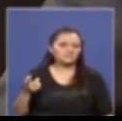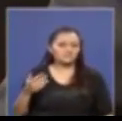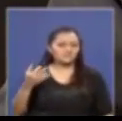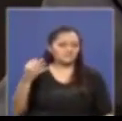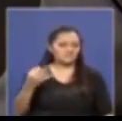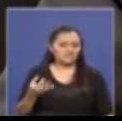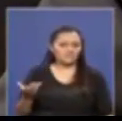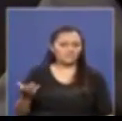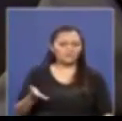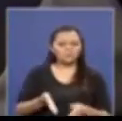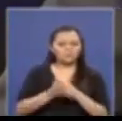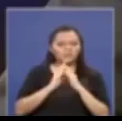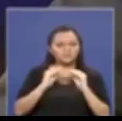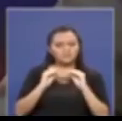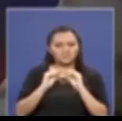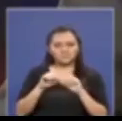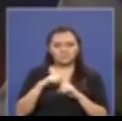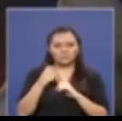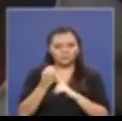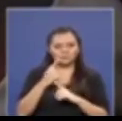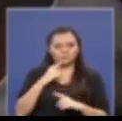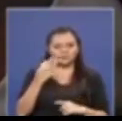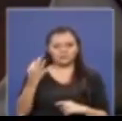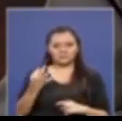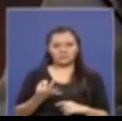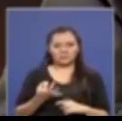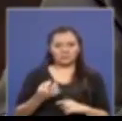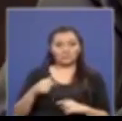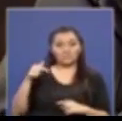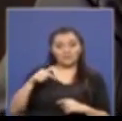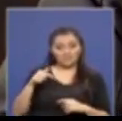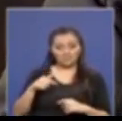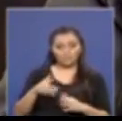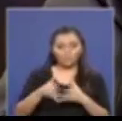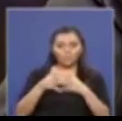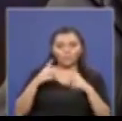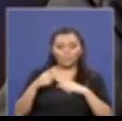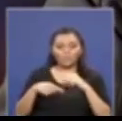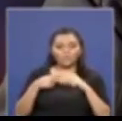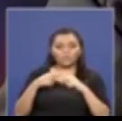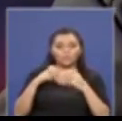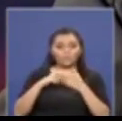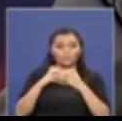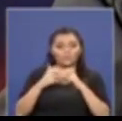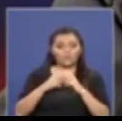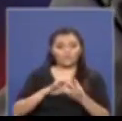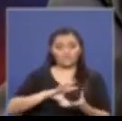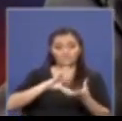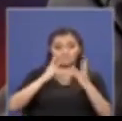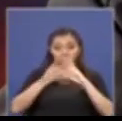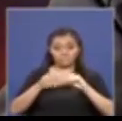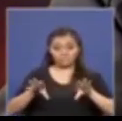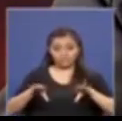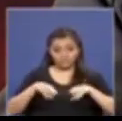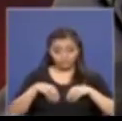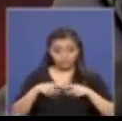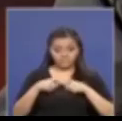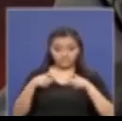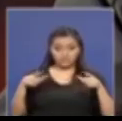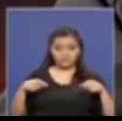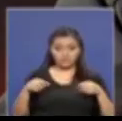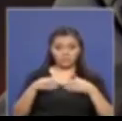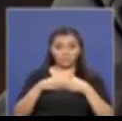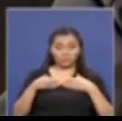acá? Entonces la situación es mucho más seria. Cuando se ingenuamente se adopta una moneda extranjera y con eso